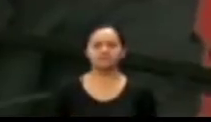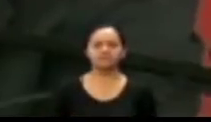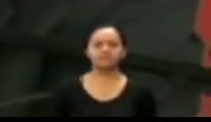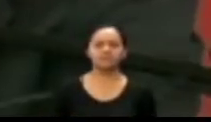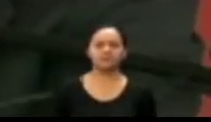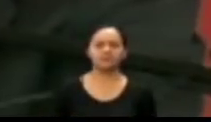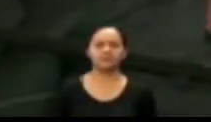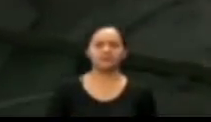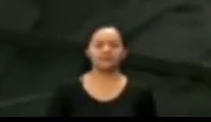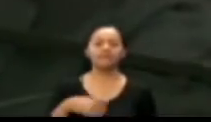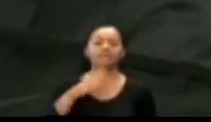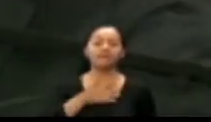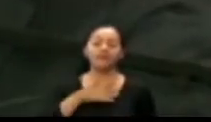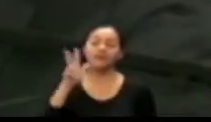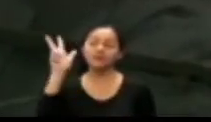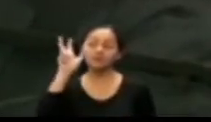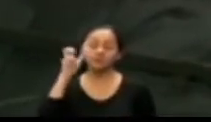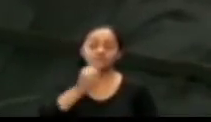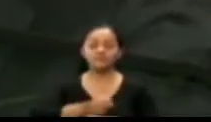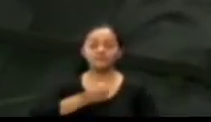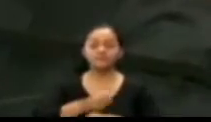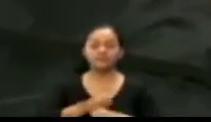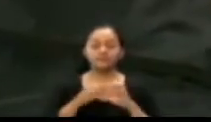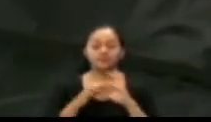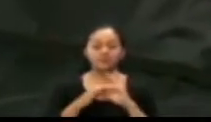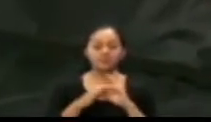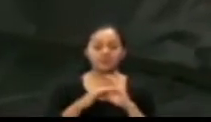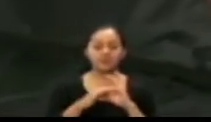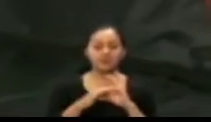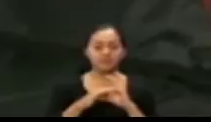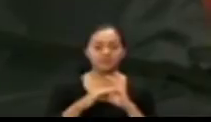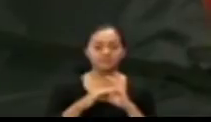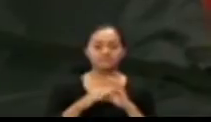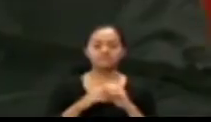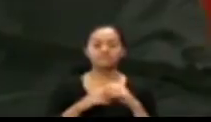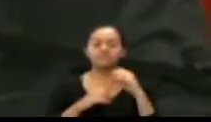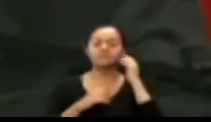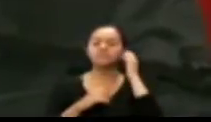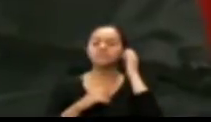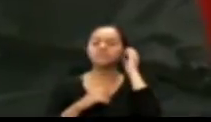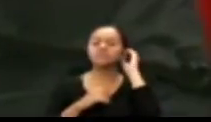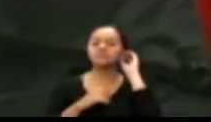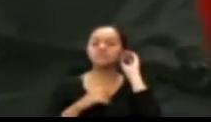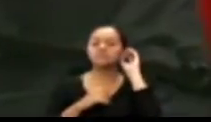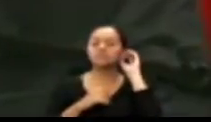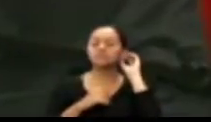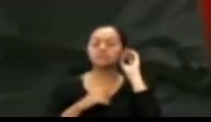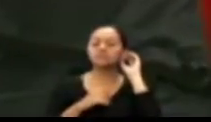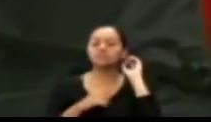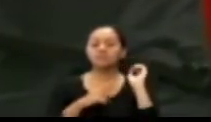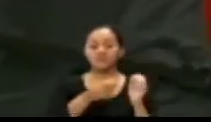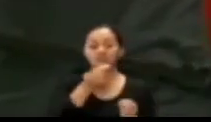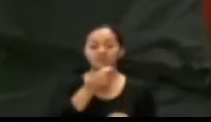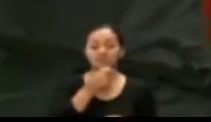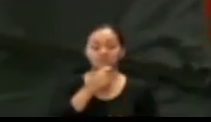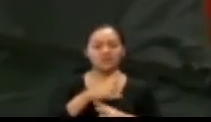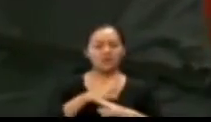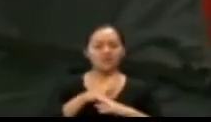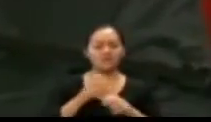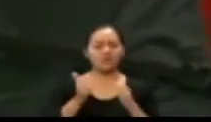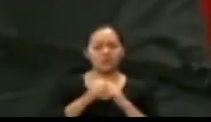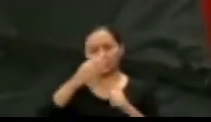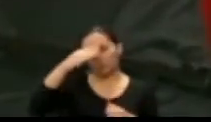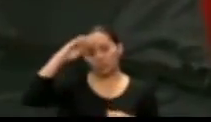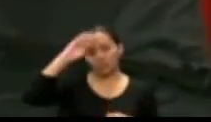Escuchaba el trabajo de nuestra compañera hablar con los héroes cubanos y ellos dicen una gran verdad y